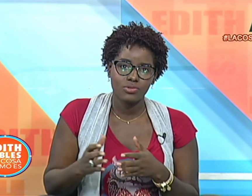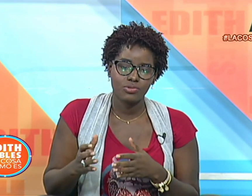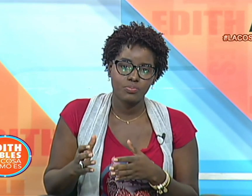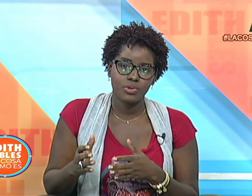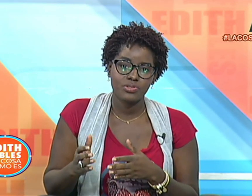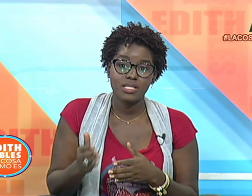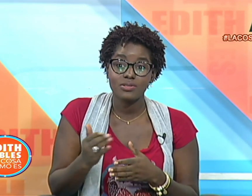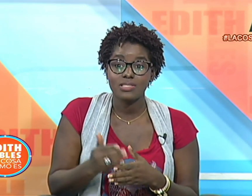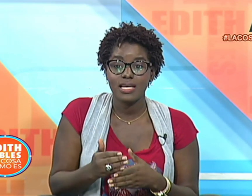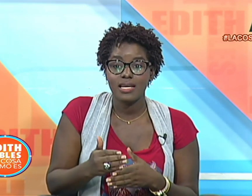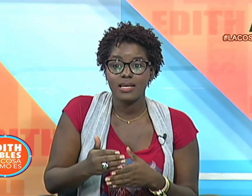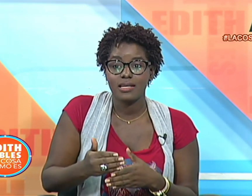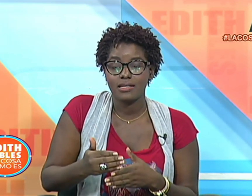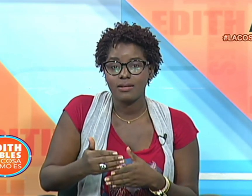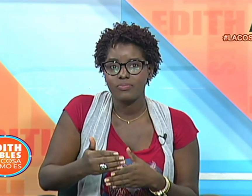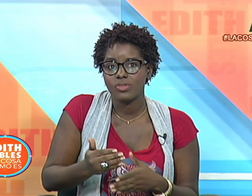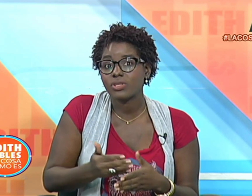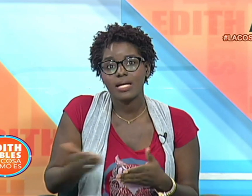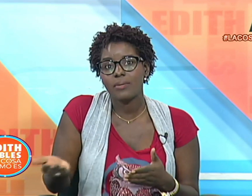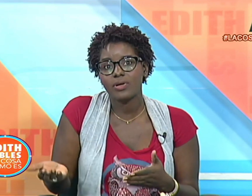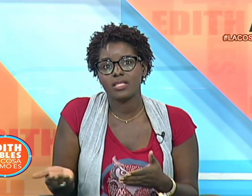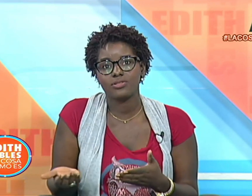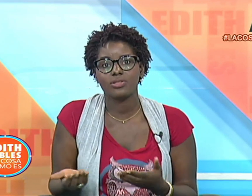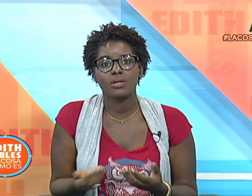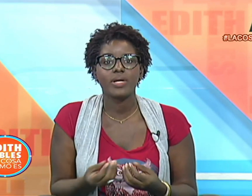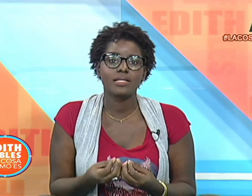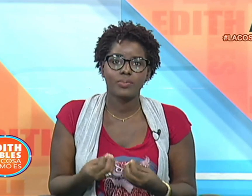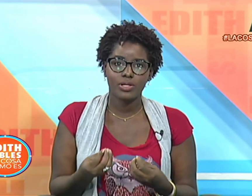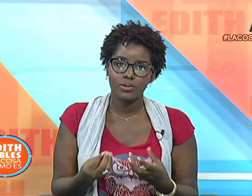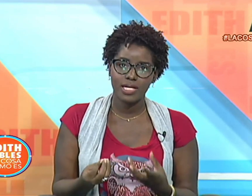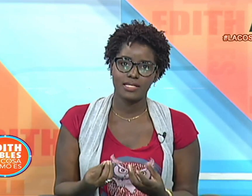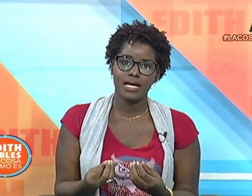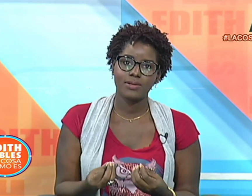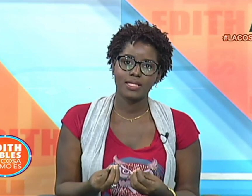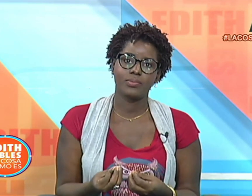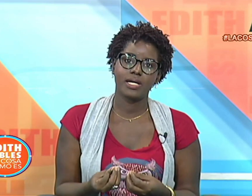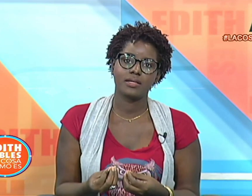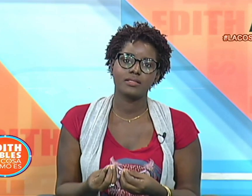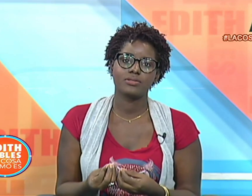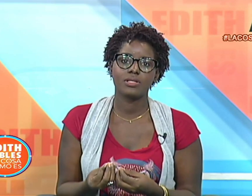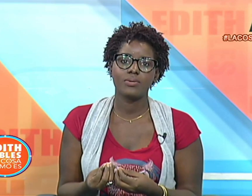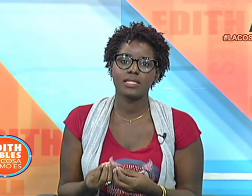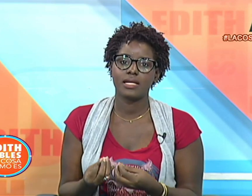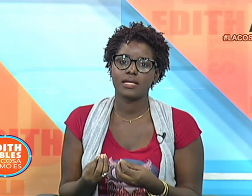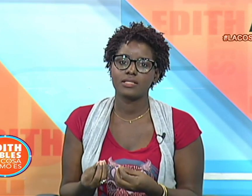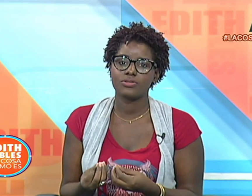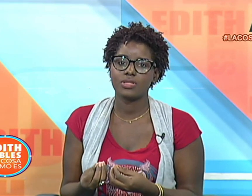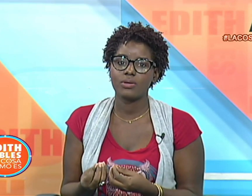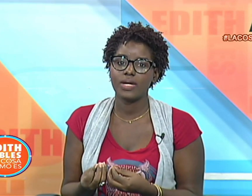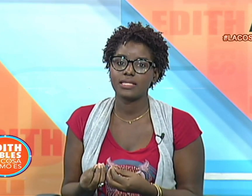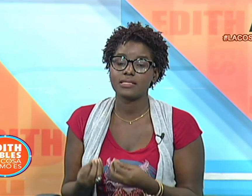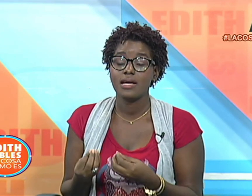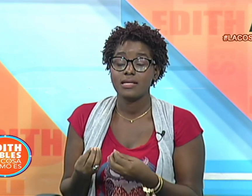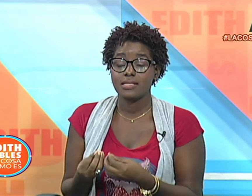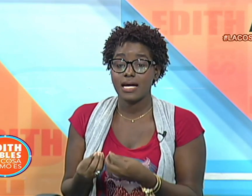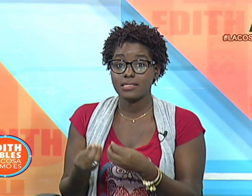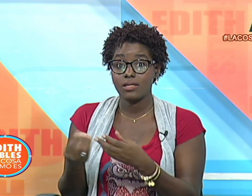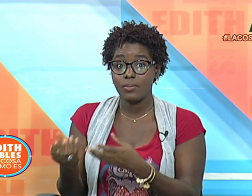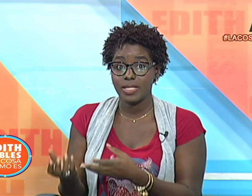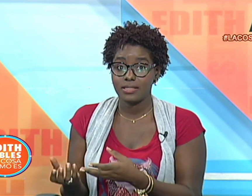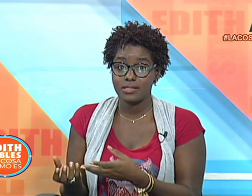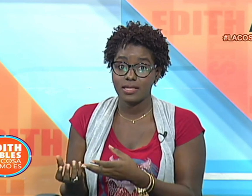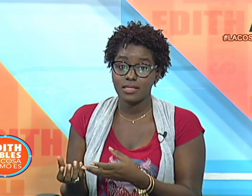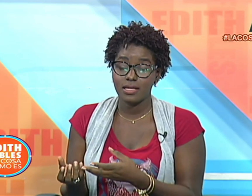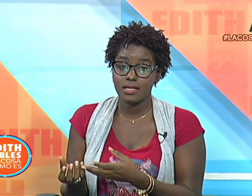durante sus procesos de no digamos rendición de cuentas porque no ha llegado el tiempo la rendición de cuentas la rendición de cuentas se